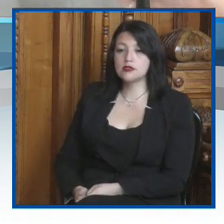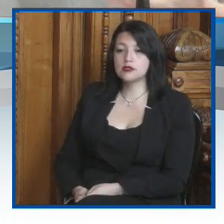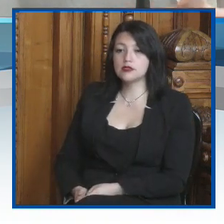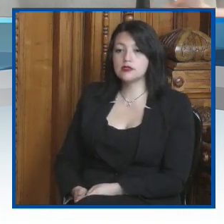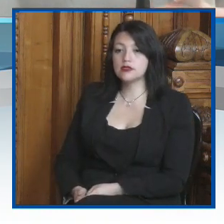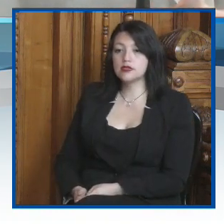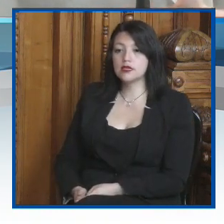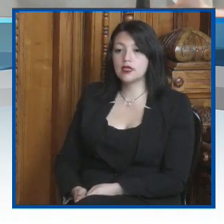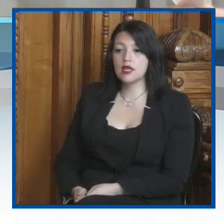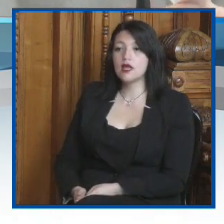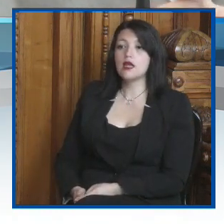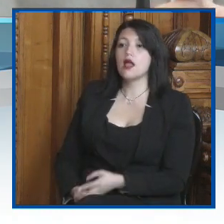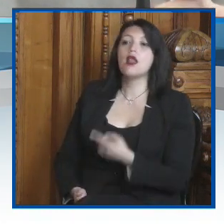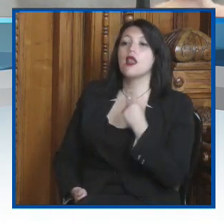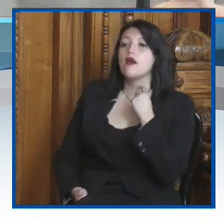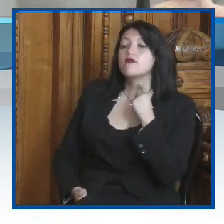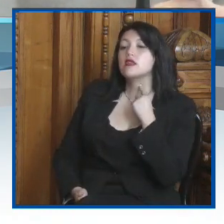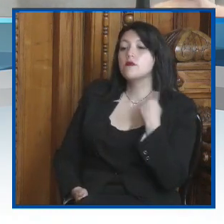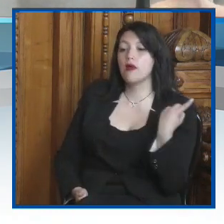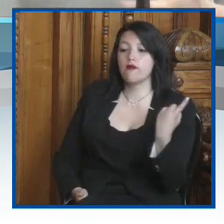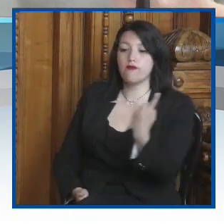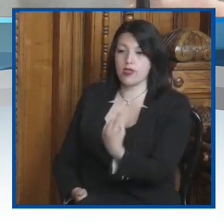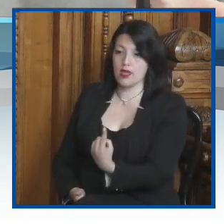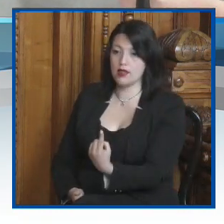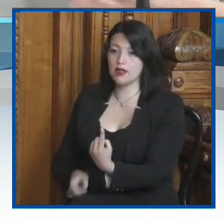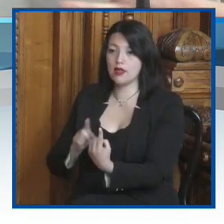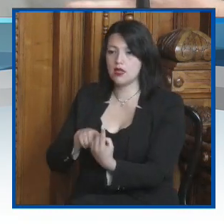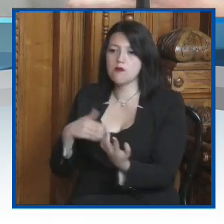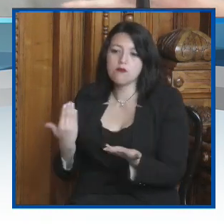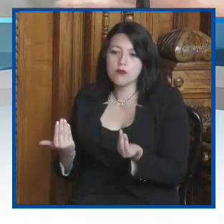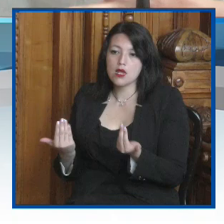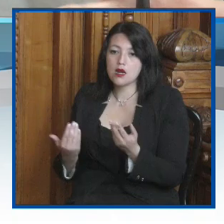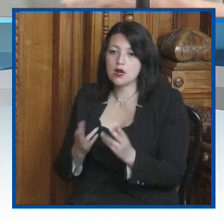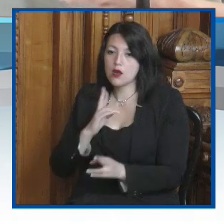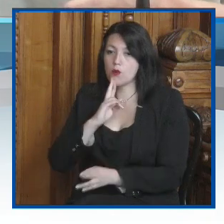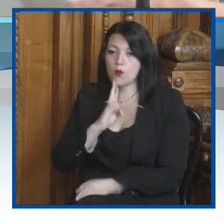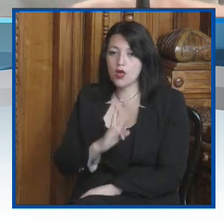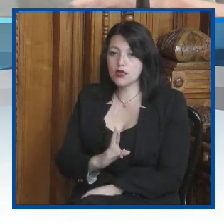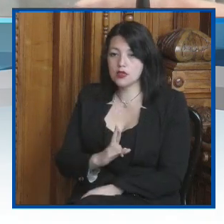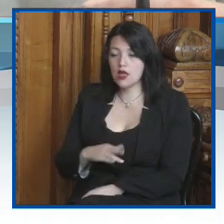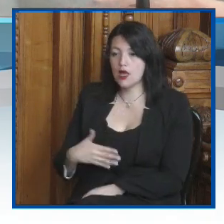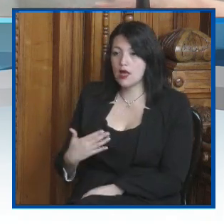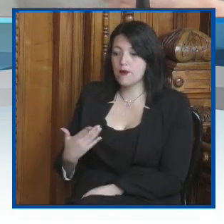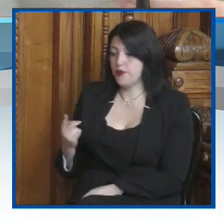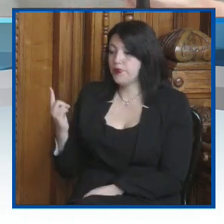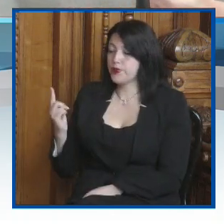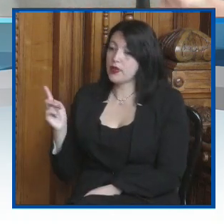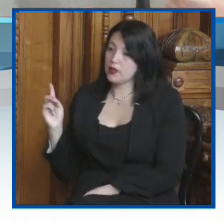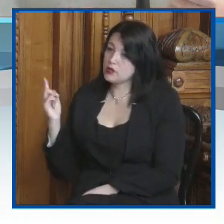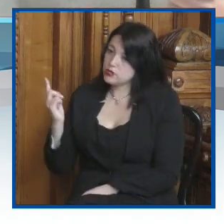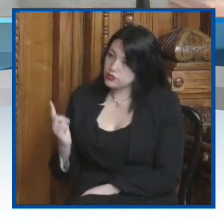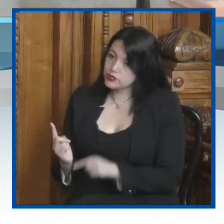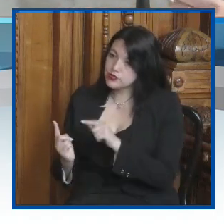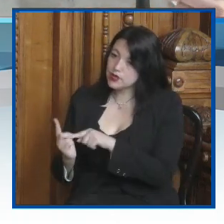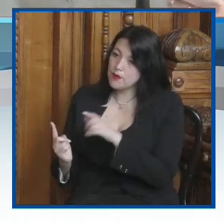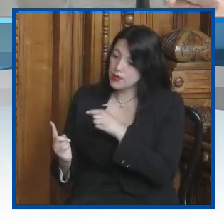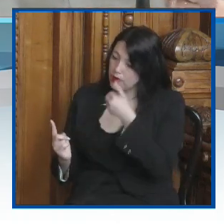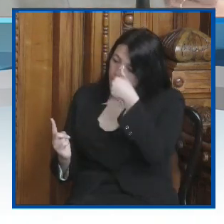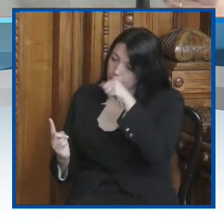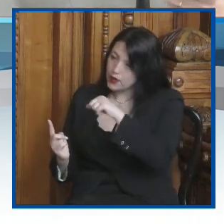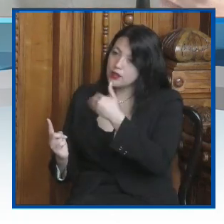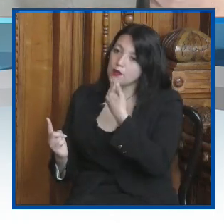la víctima viene y espera una respuesta de un juez, más allá de que también obviamente el imputado busca una respuesta.